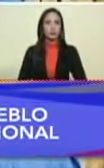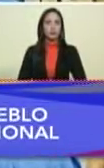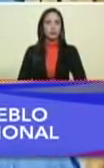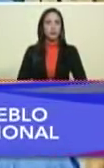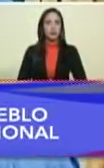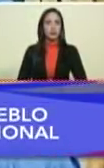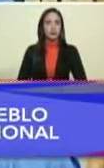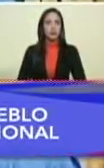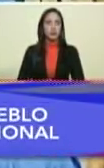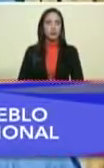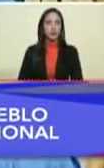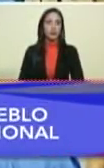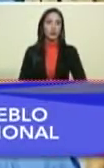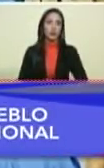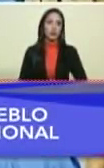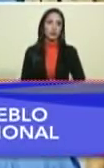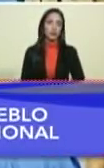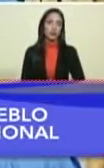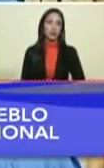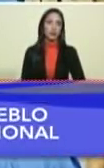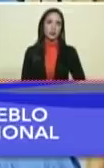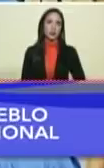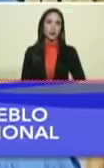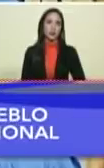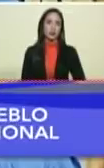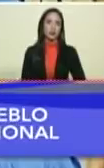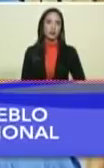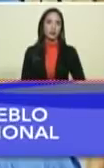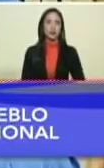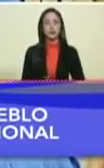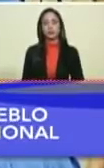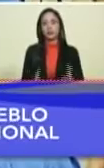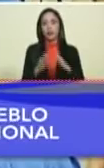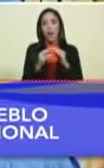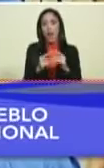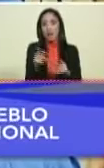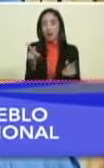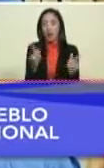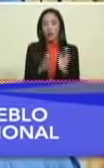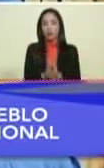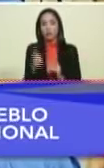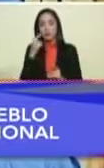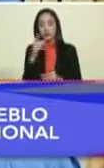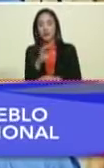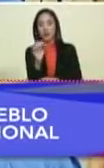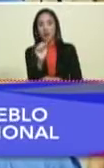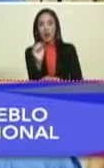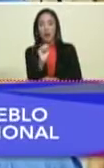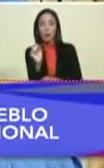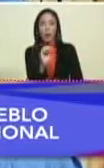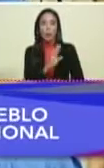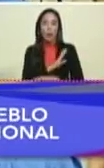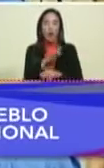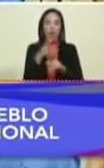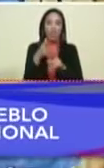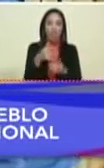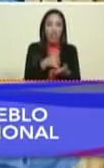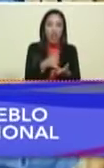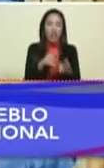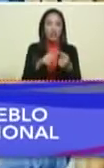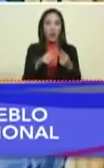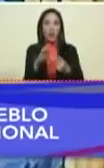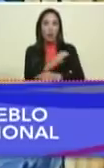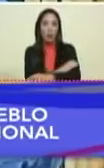No es un parque automotor escuálido, debilucho, no, sólido. Aquí